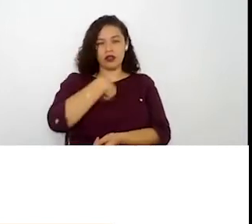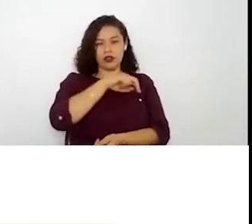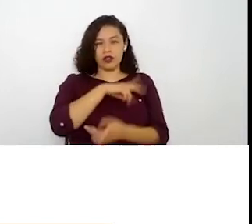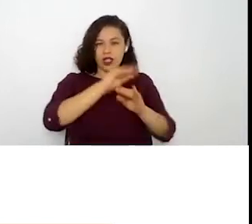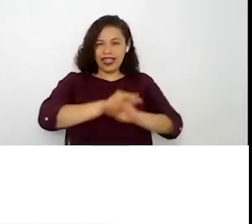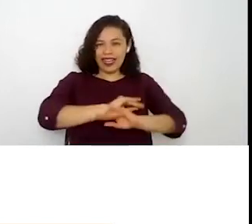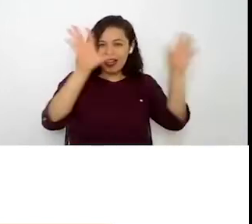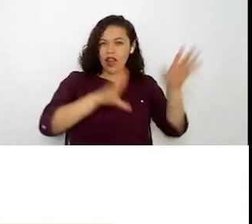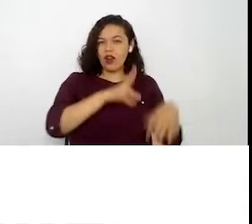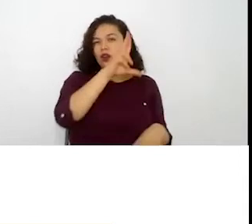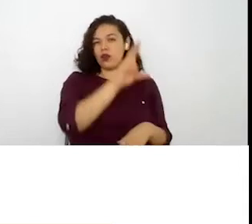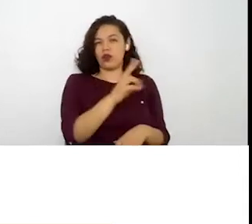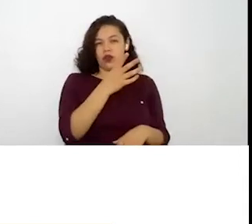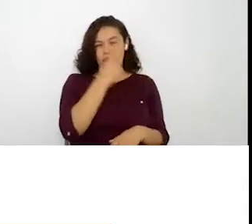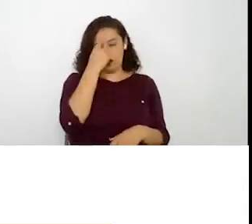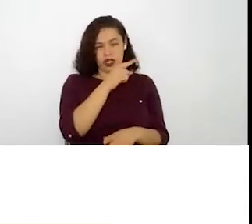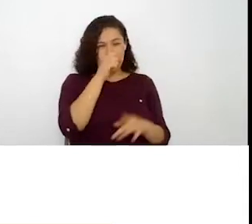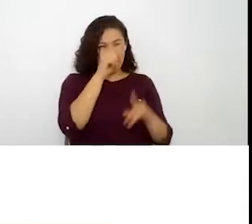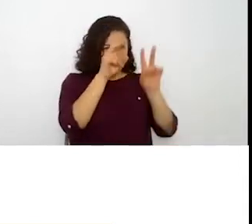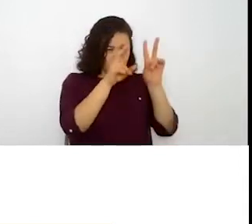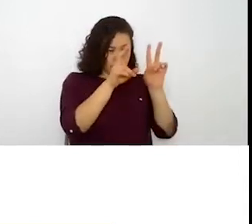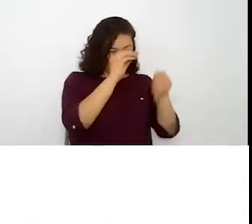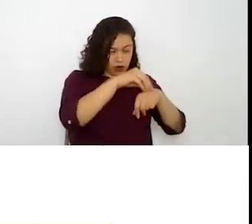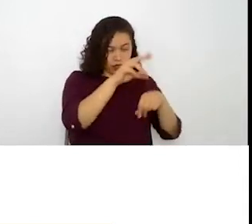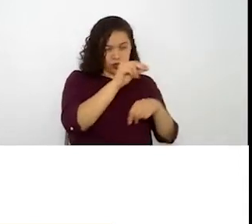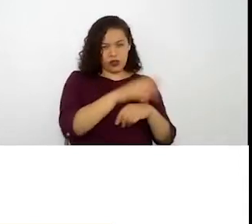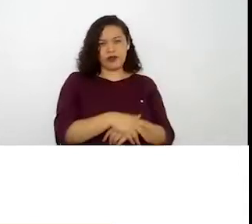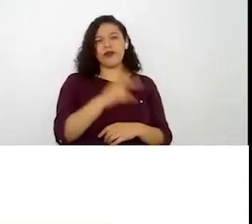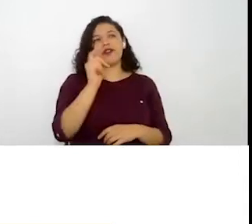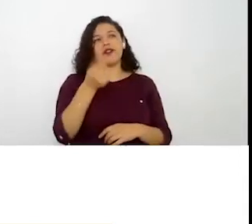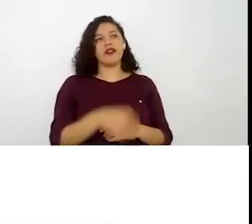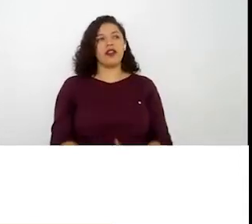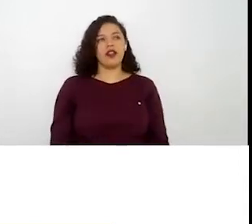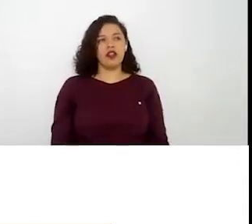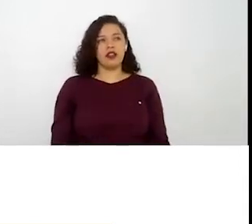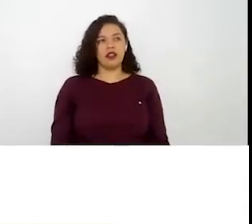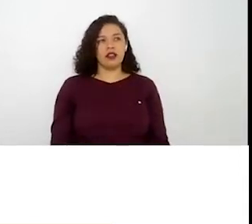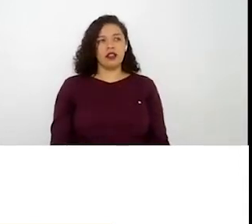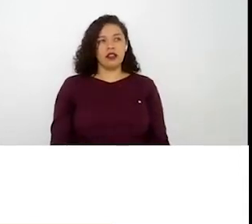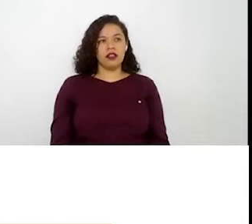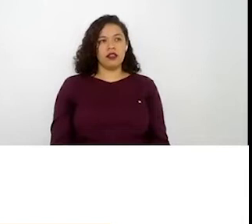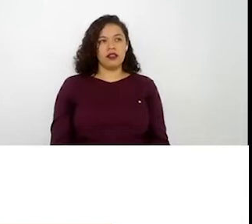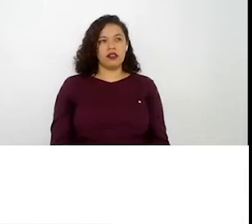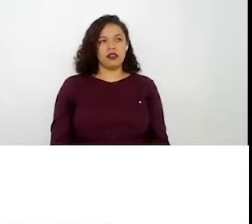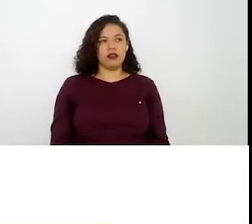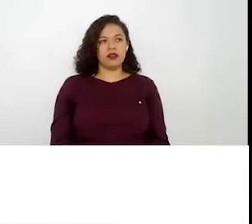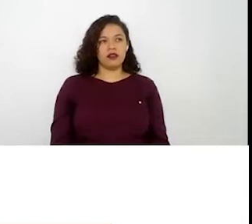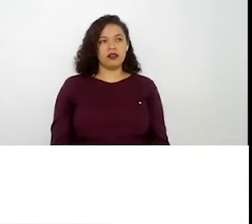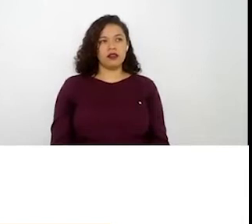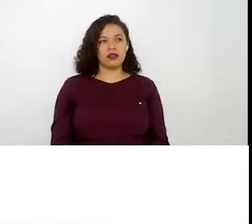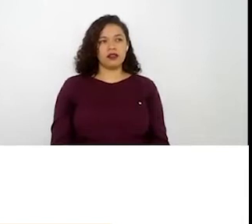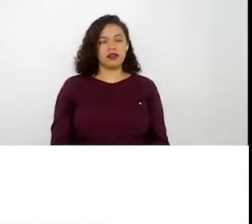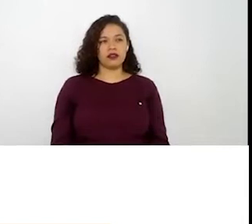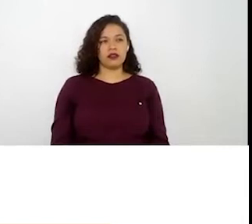claridad suficiente en esto y se trata de lo siguiente nosotros digamos